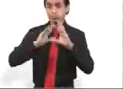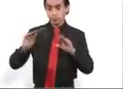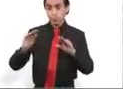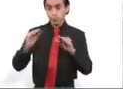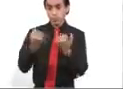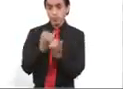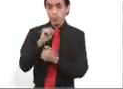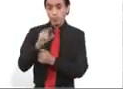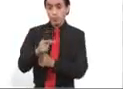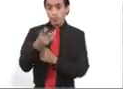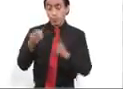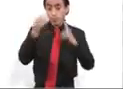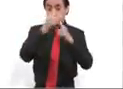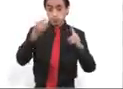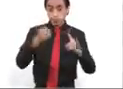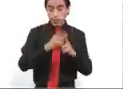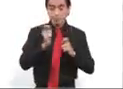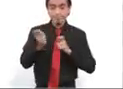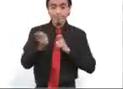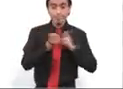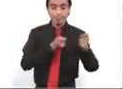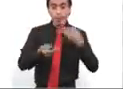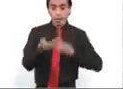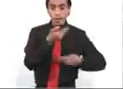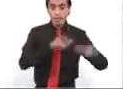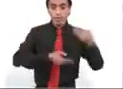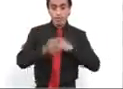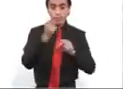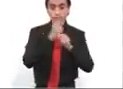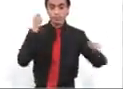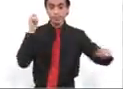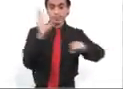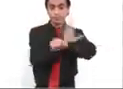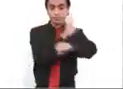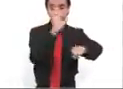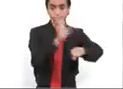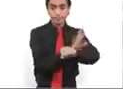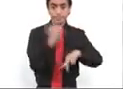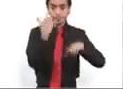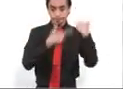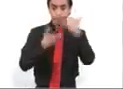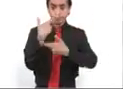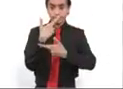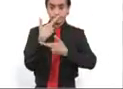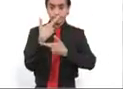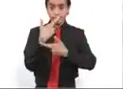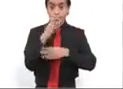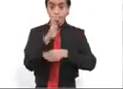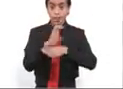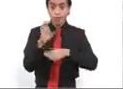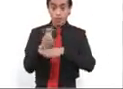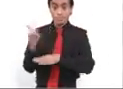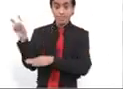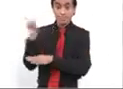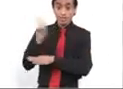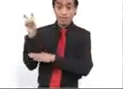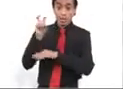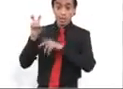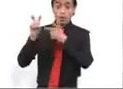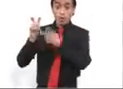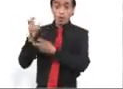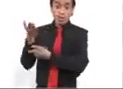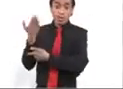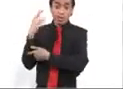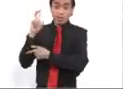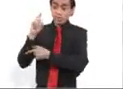es regulada por el Servicio de Transportes Eléctricos. Estos microbuses que dieron servicio